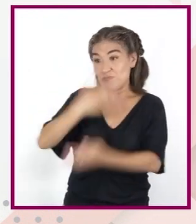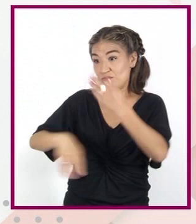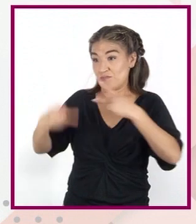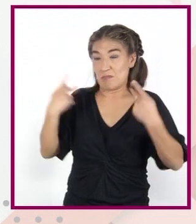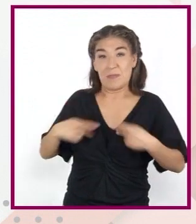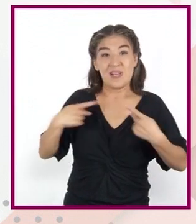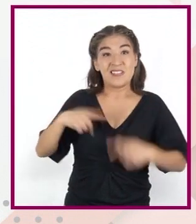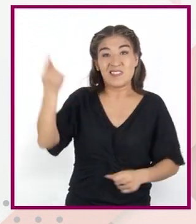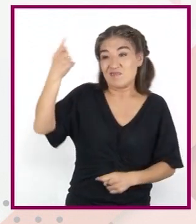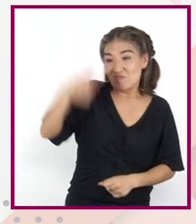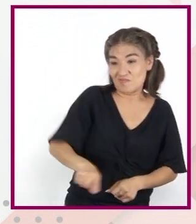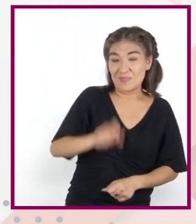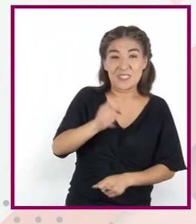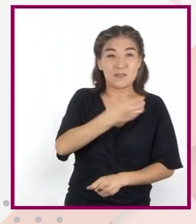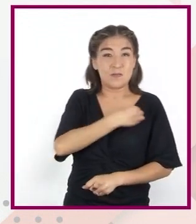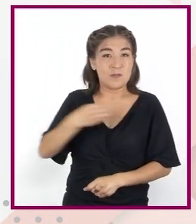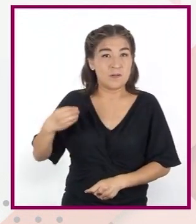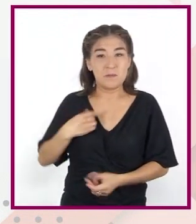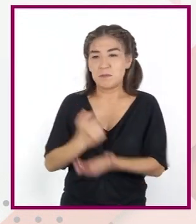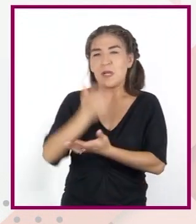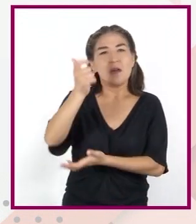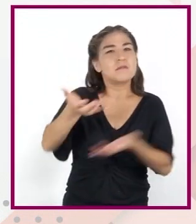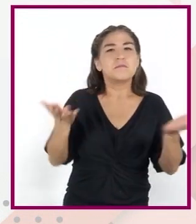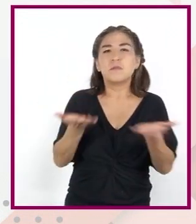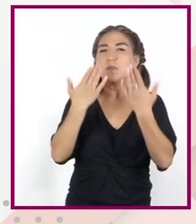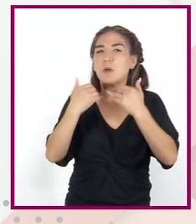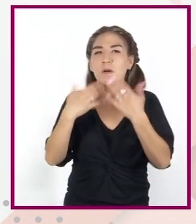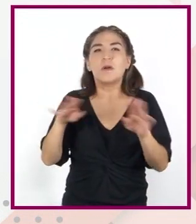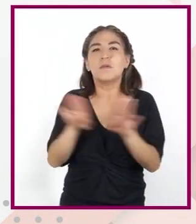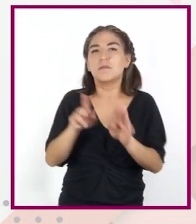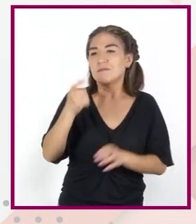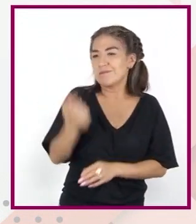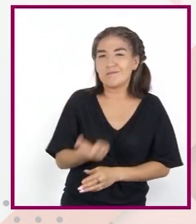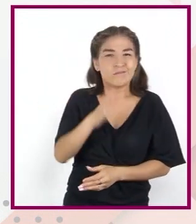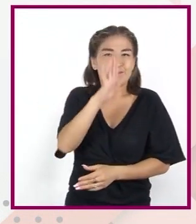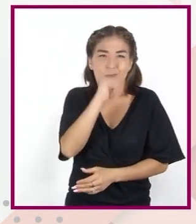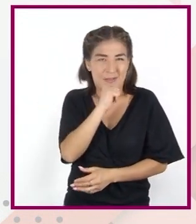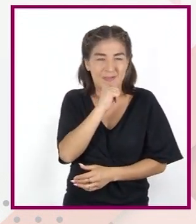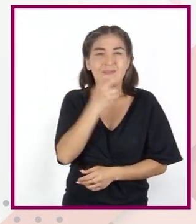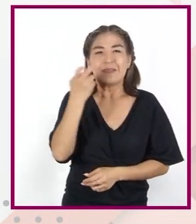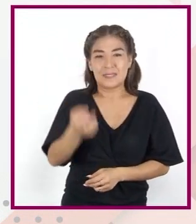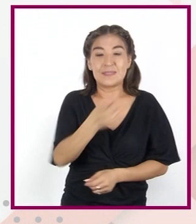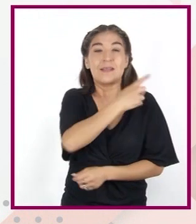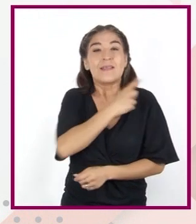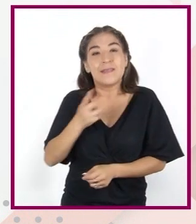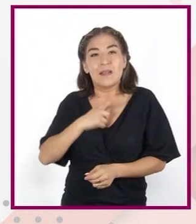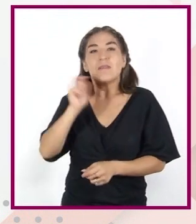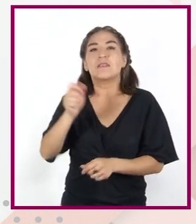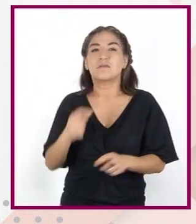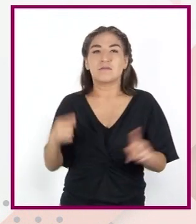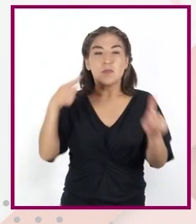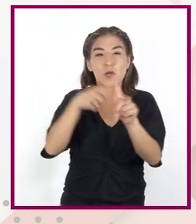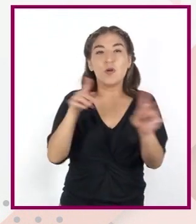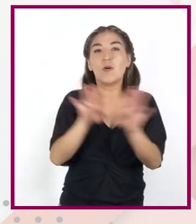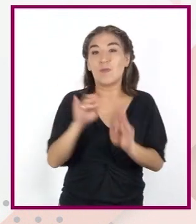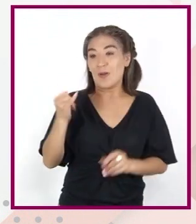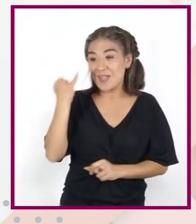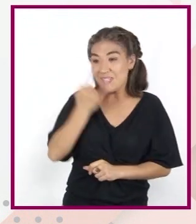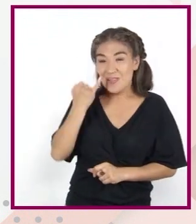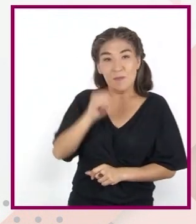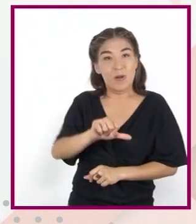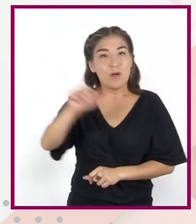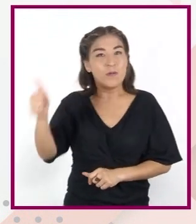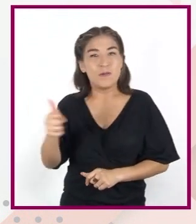todo a pagar mientras no existan las condiciones económicas. Hay que mencionar que como son en otro idioma,